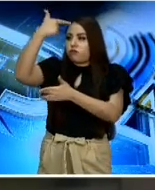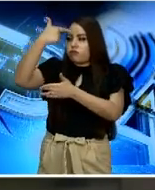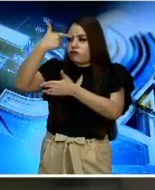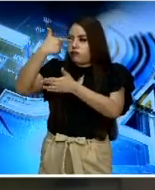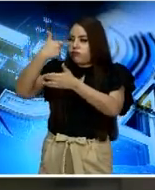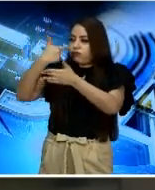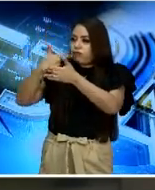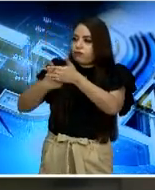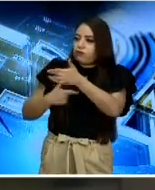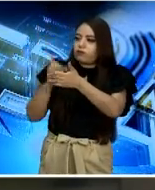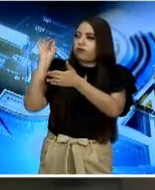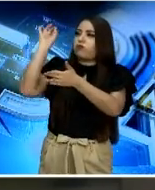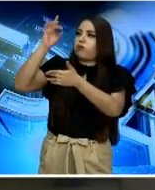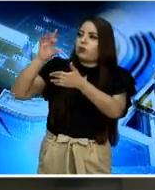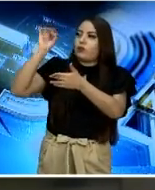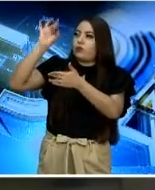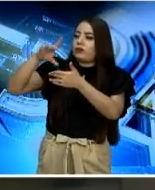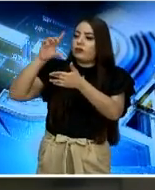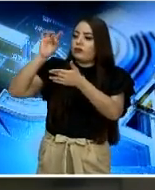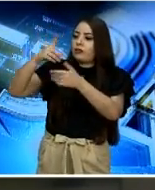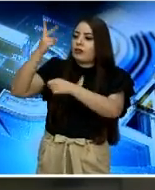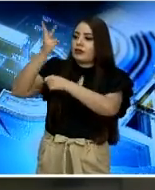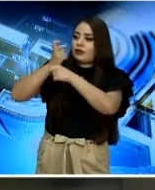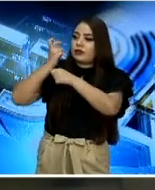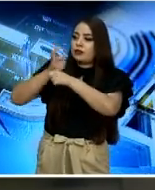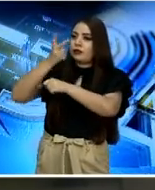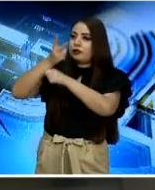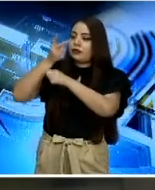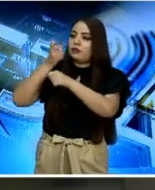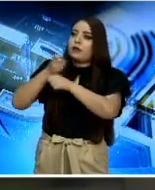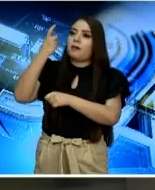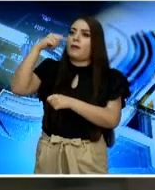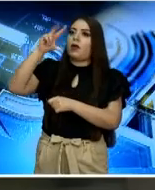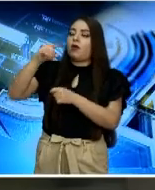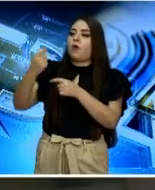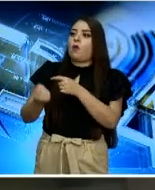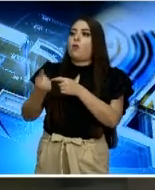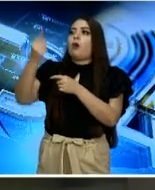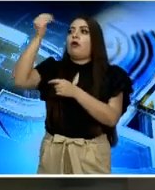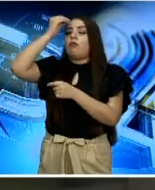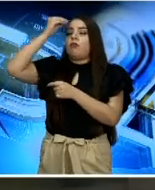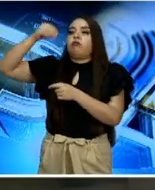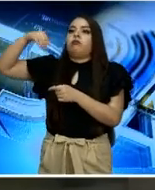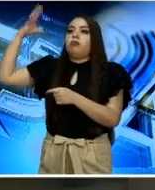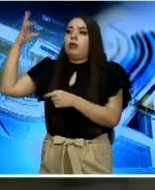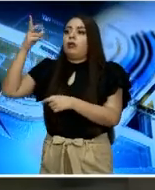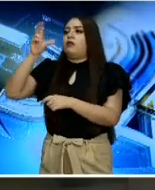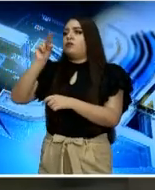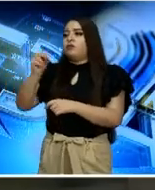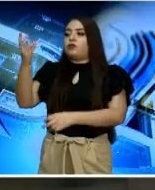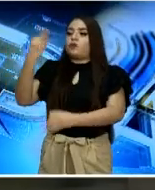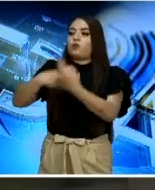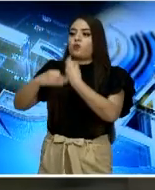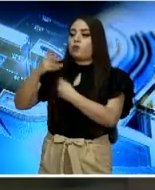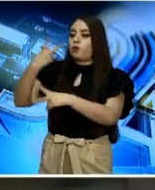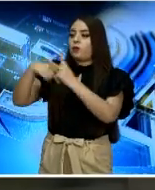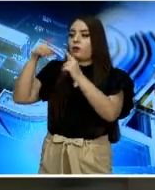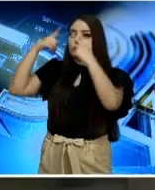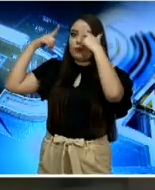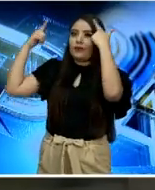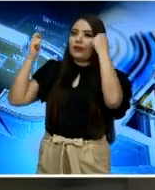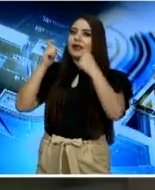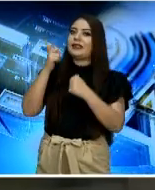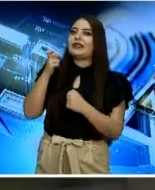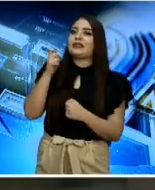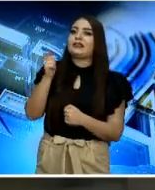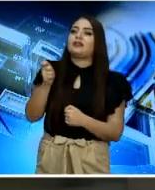de las mamás uh-huh. de ese grupo para que todas estén presentes el día de la graduación. Eso es lo que finalmente se busca. Lo mismo